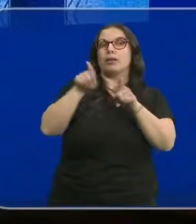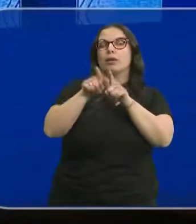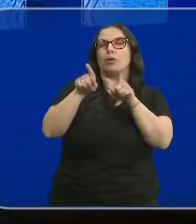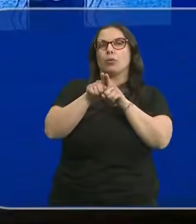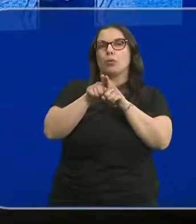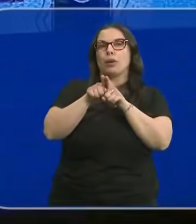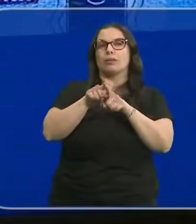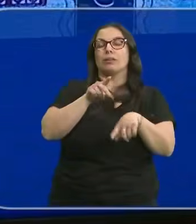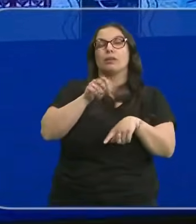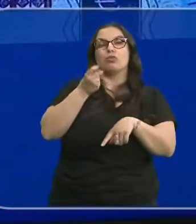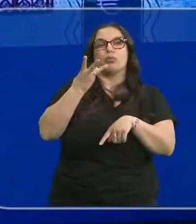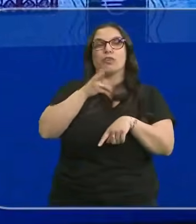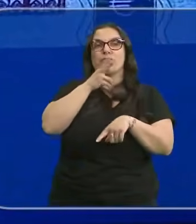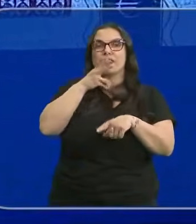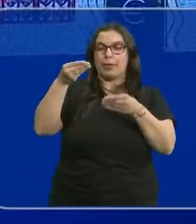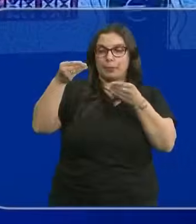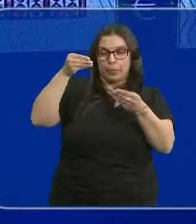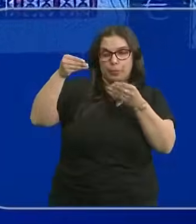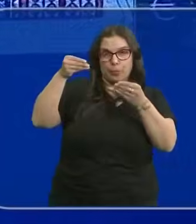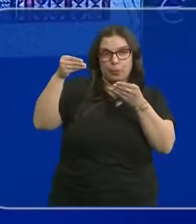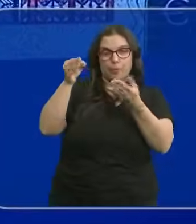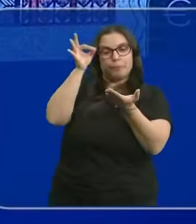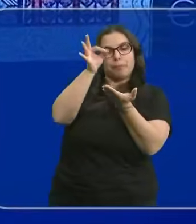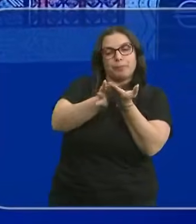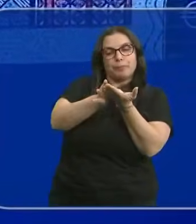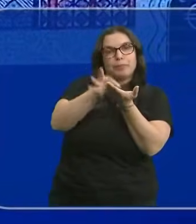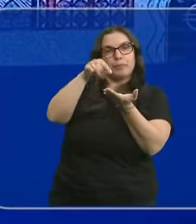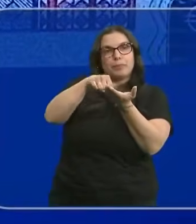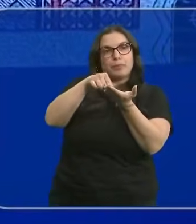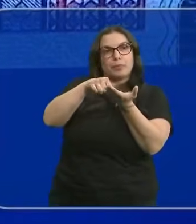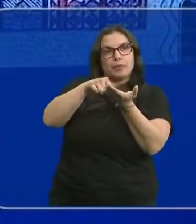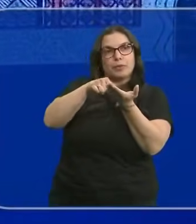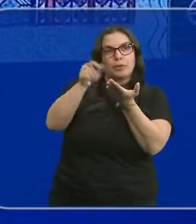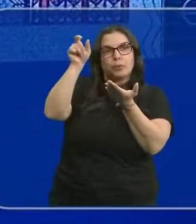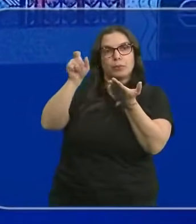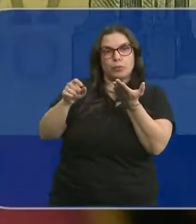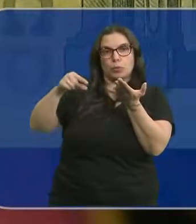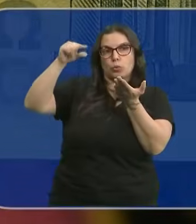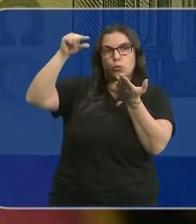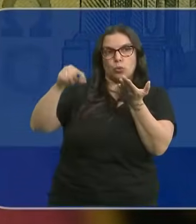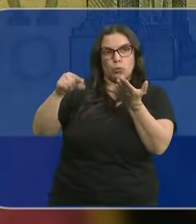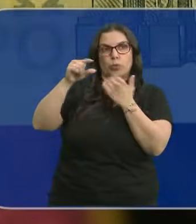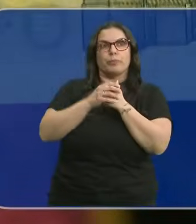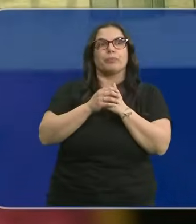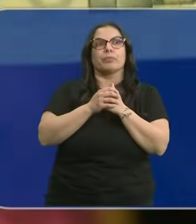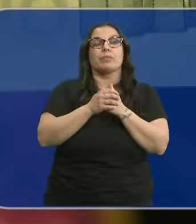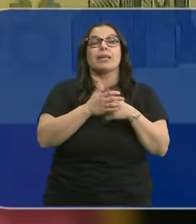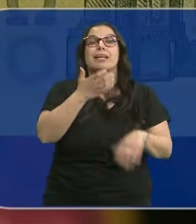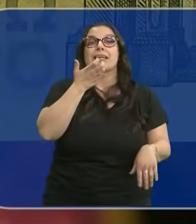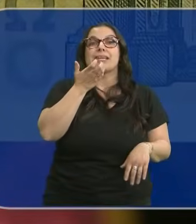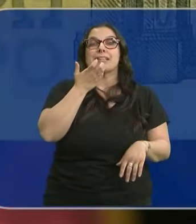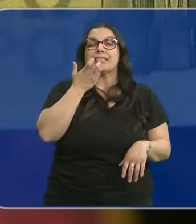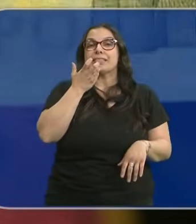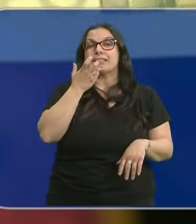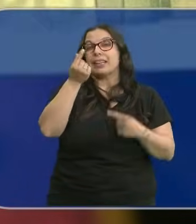verde esmeralda. Cuando giramos así un poquito el billete, pues hay una banda que va subiendo y bajando. Aunque si tenemos que quedarnos con